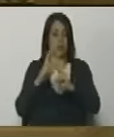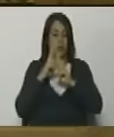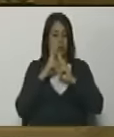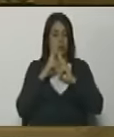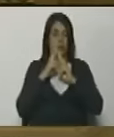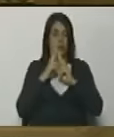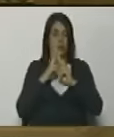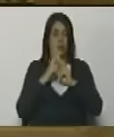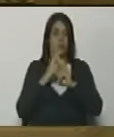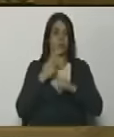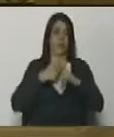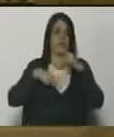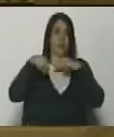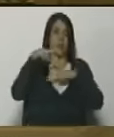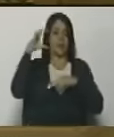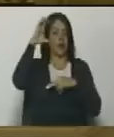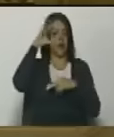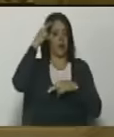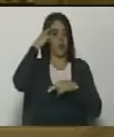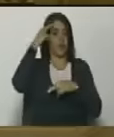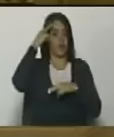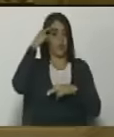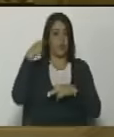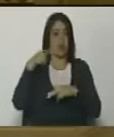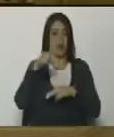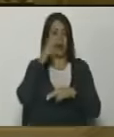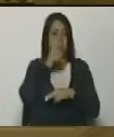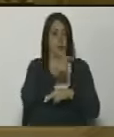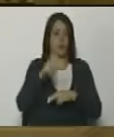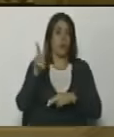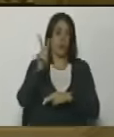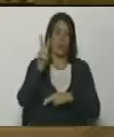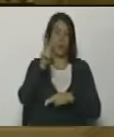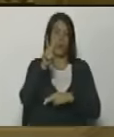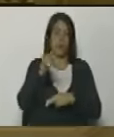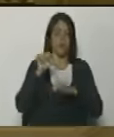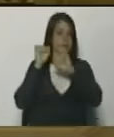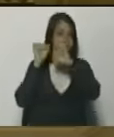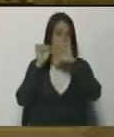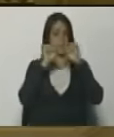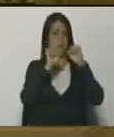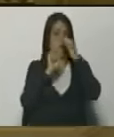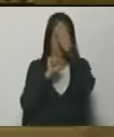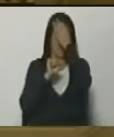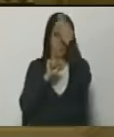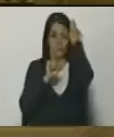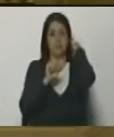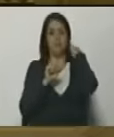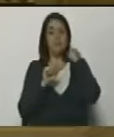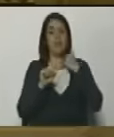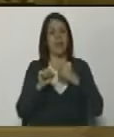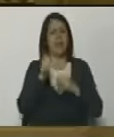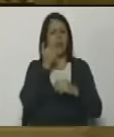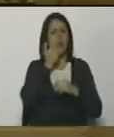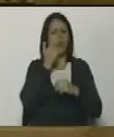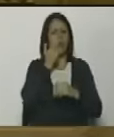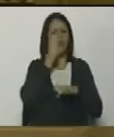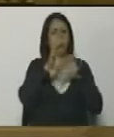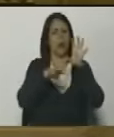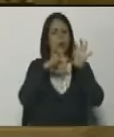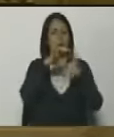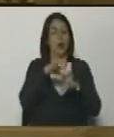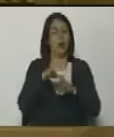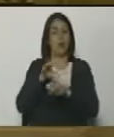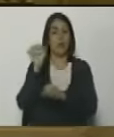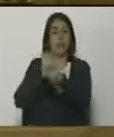ese alto nivel de conciencia que hay en el pueblo venezolano en rechazar el maltrato animal, en defender